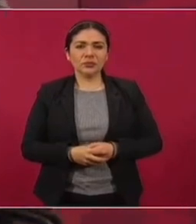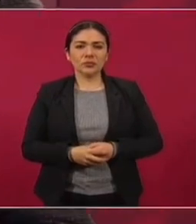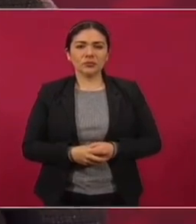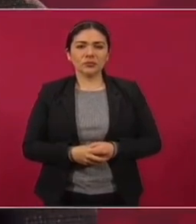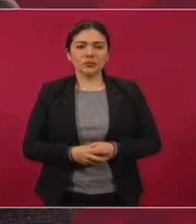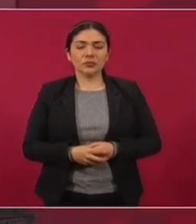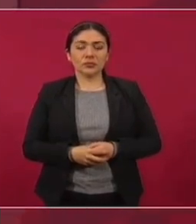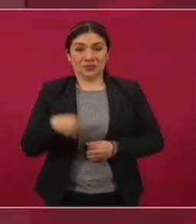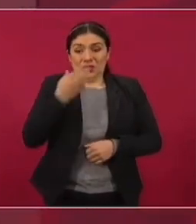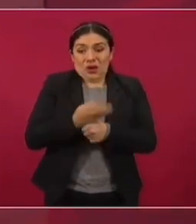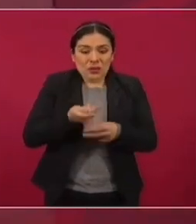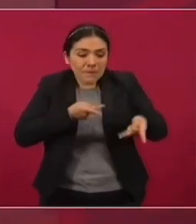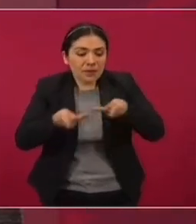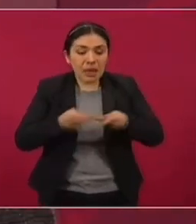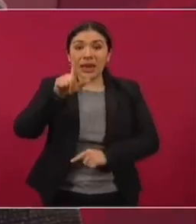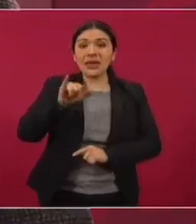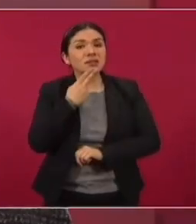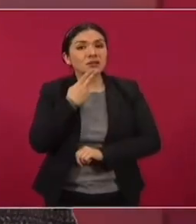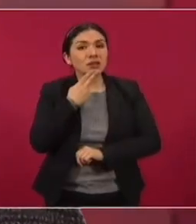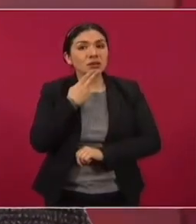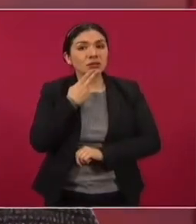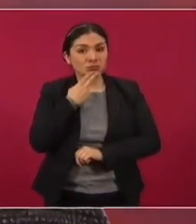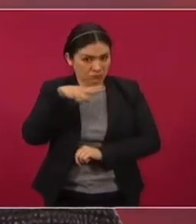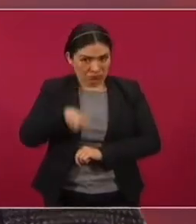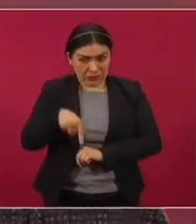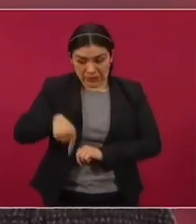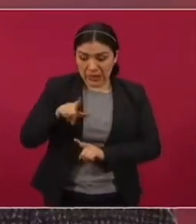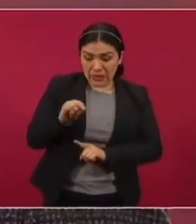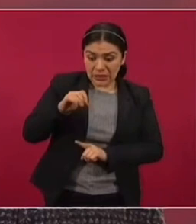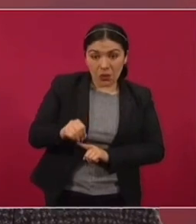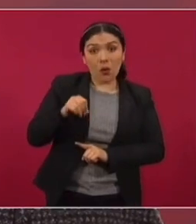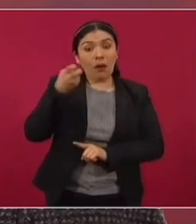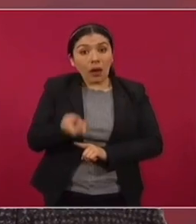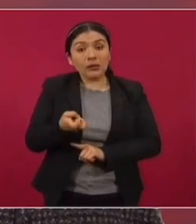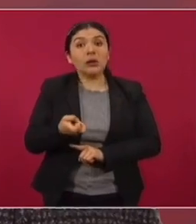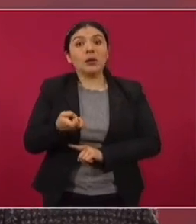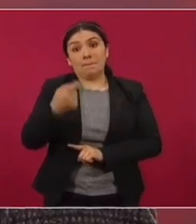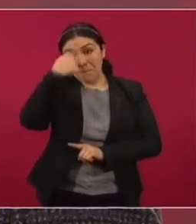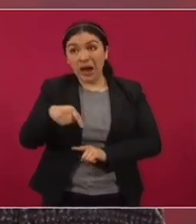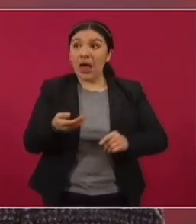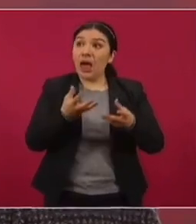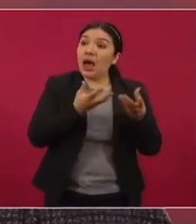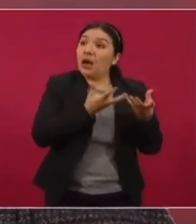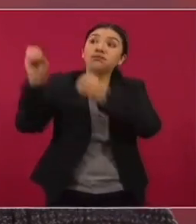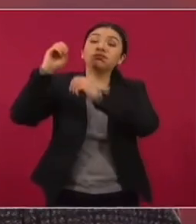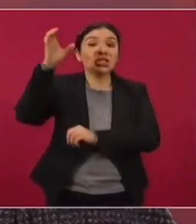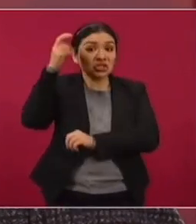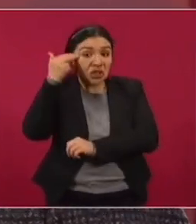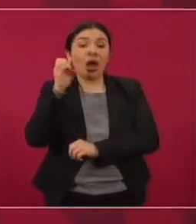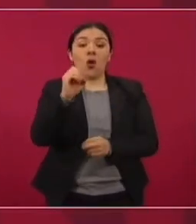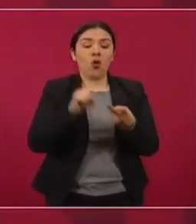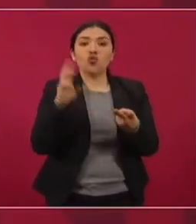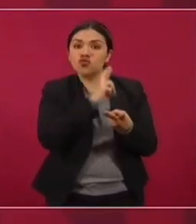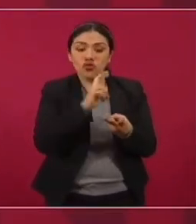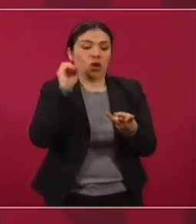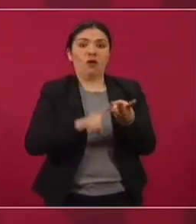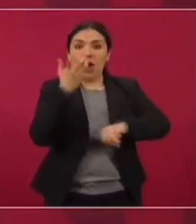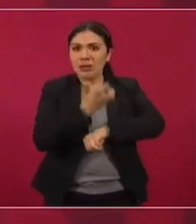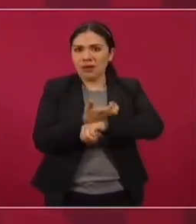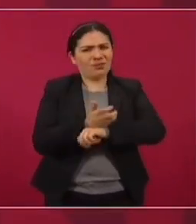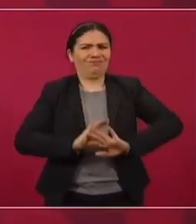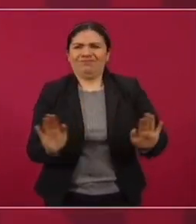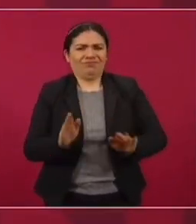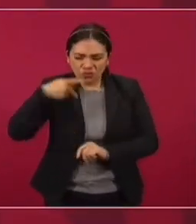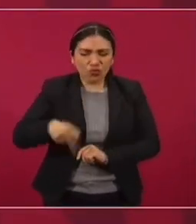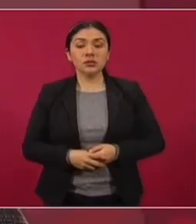estamos planteando que litio es de mexico el litio no va a ser ni para china ni para reducción y para eeuu el